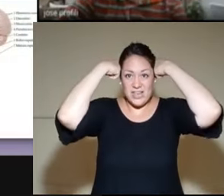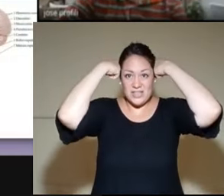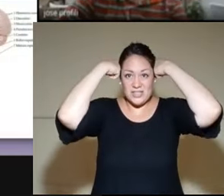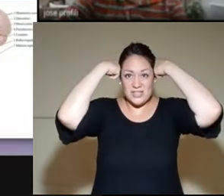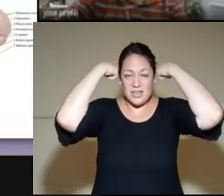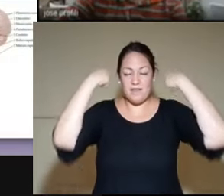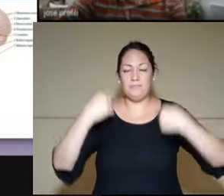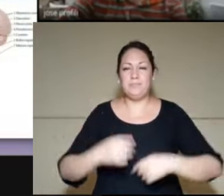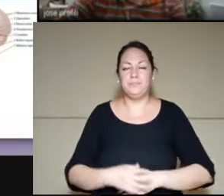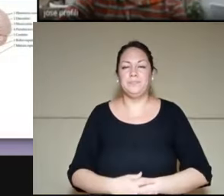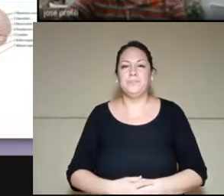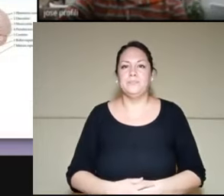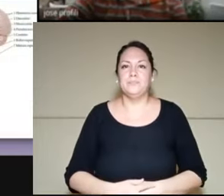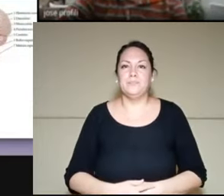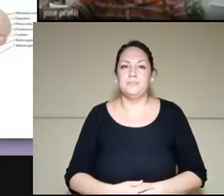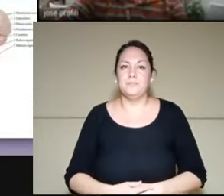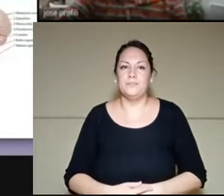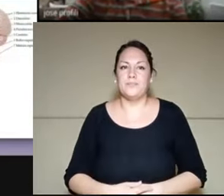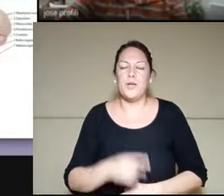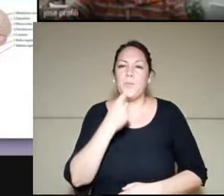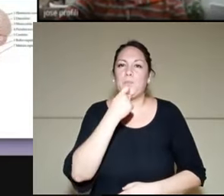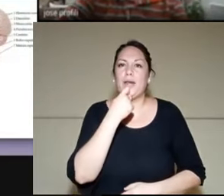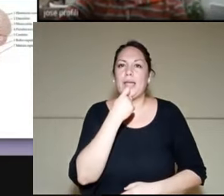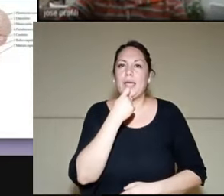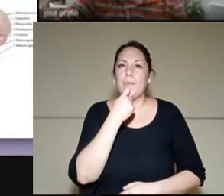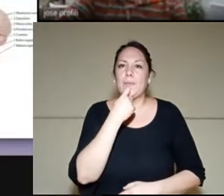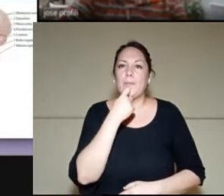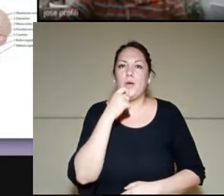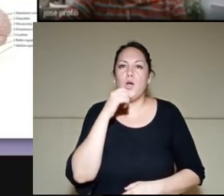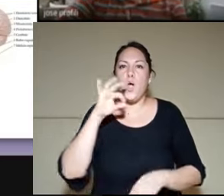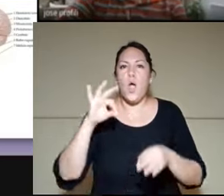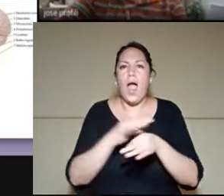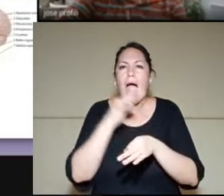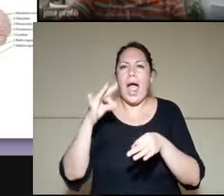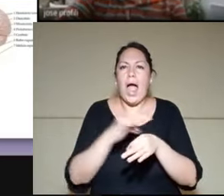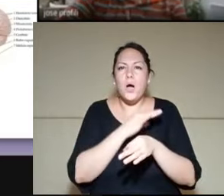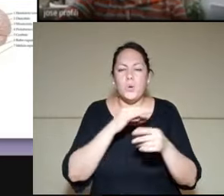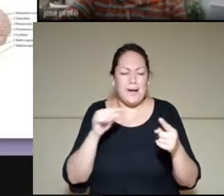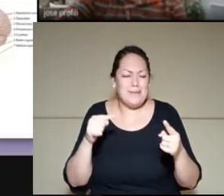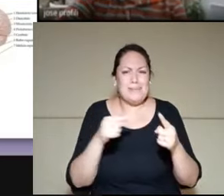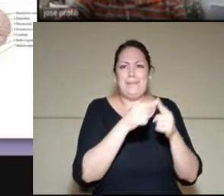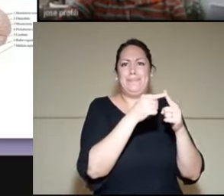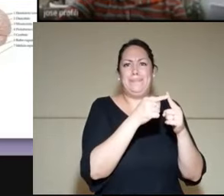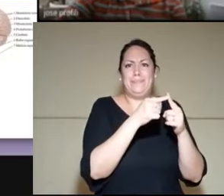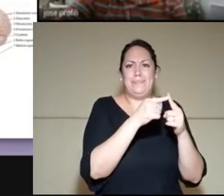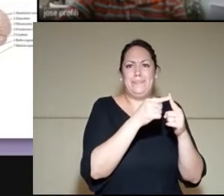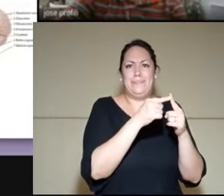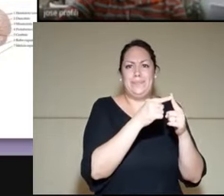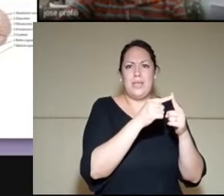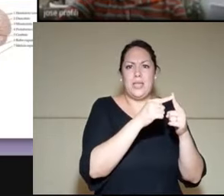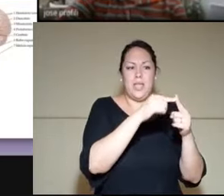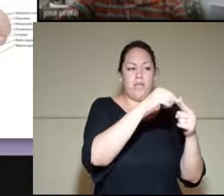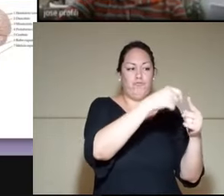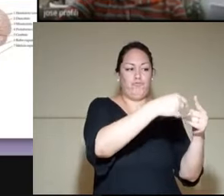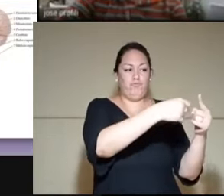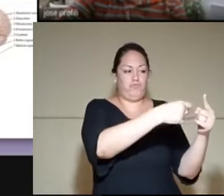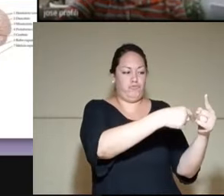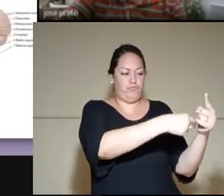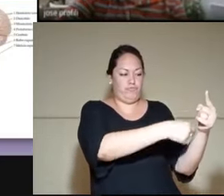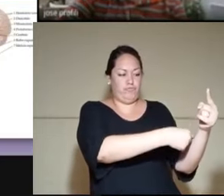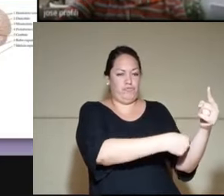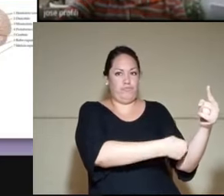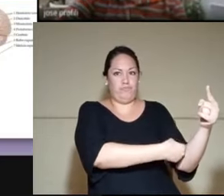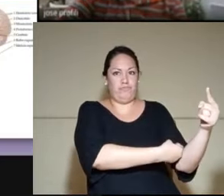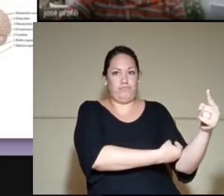todo lo que ingresa al sistema nervioso. Si yo me pincho el dedo, viaja la información por el nervio, esa